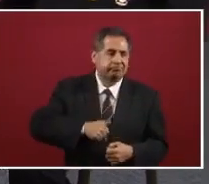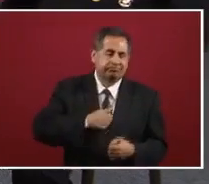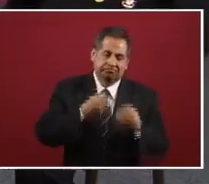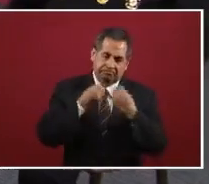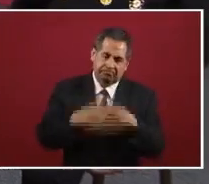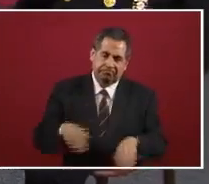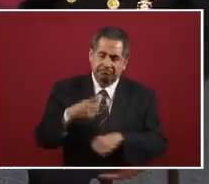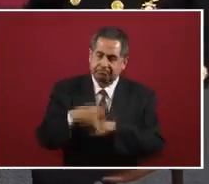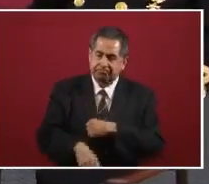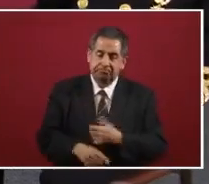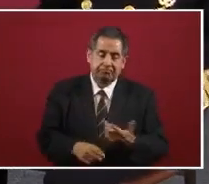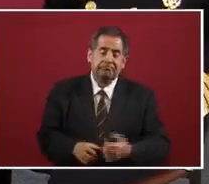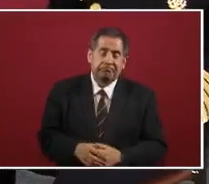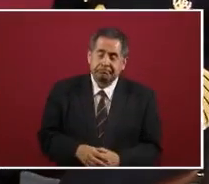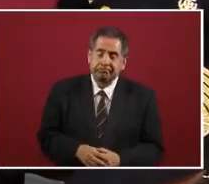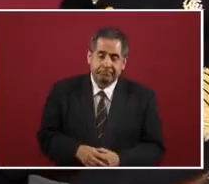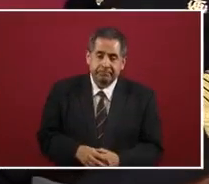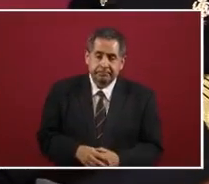porque